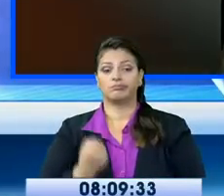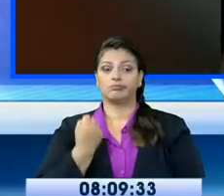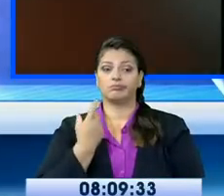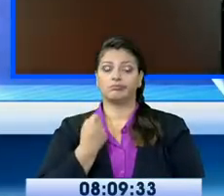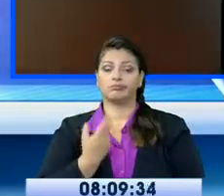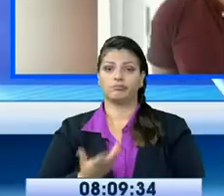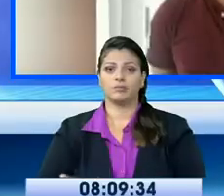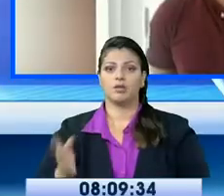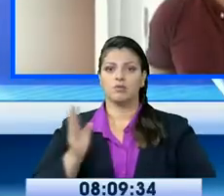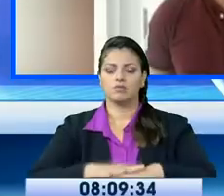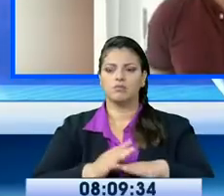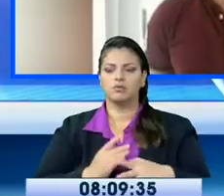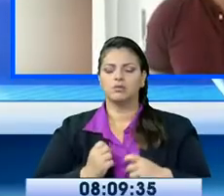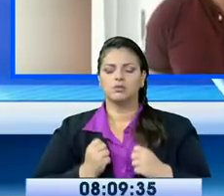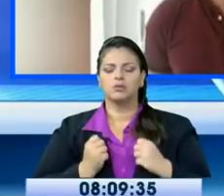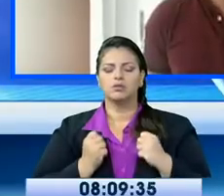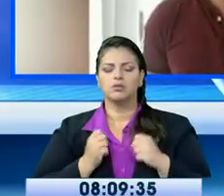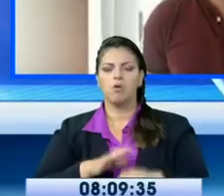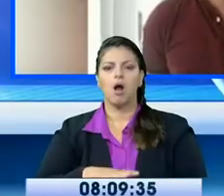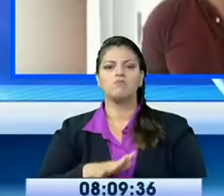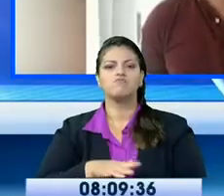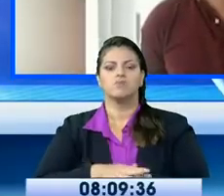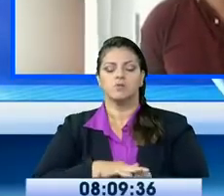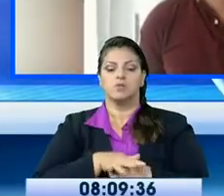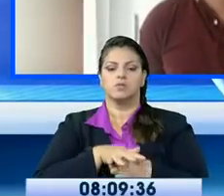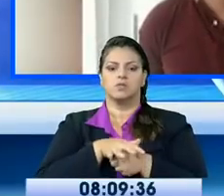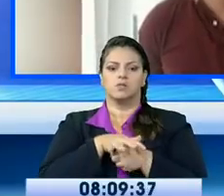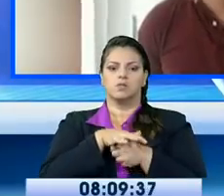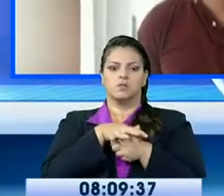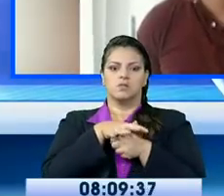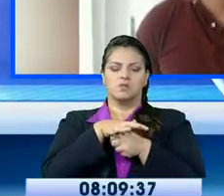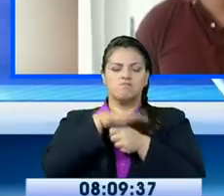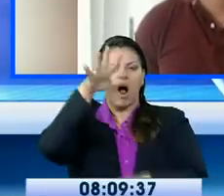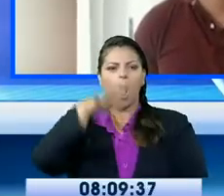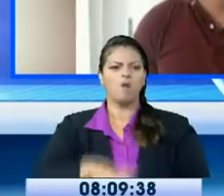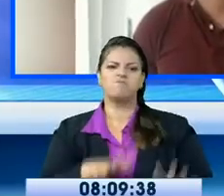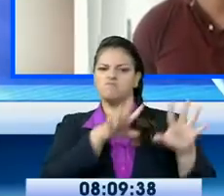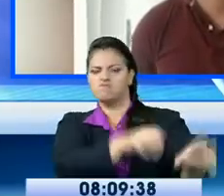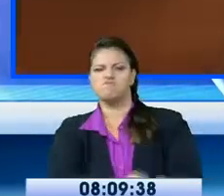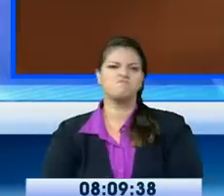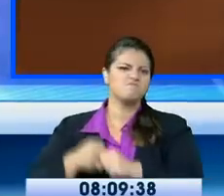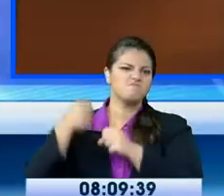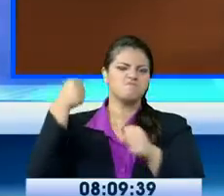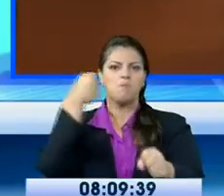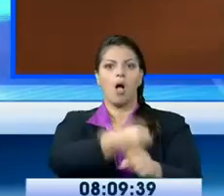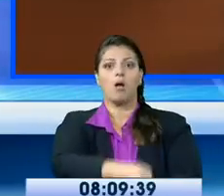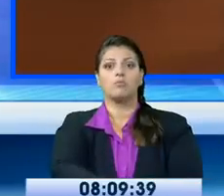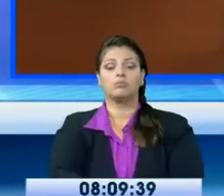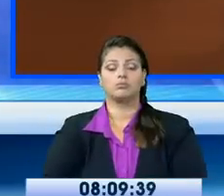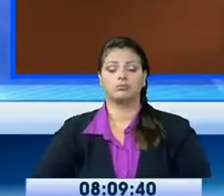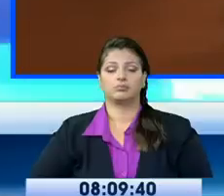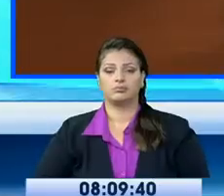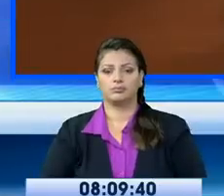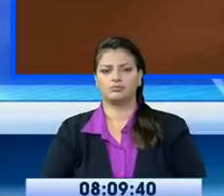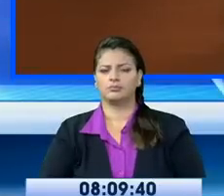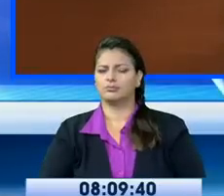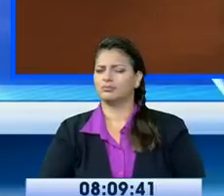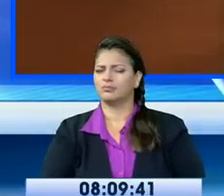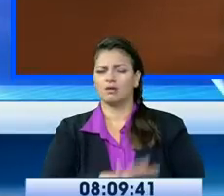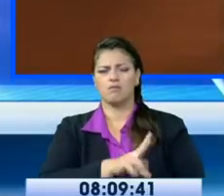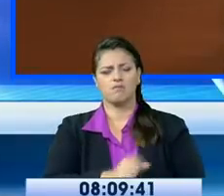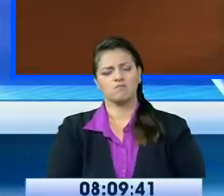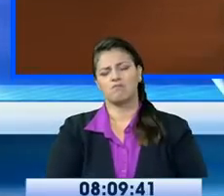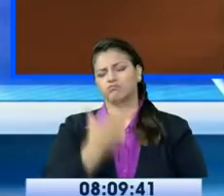fluye. Claro, y la señora, y estaba, la señora resuelta a ponerlos en su lugar. Exactamente, así a ubicarlo es. A este sinvergüenza. Y